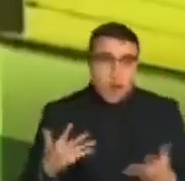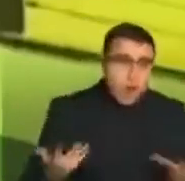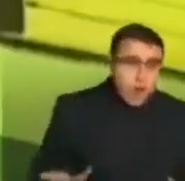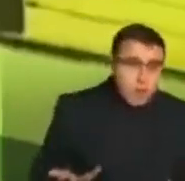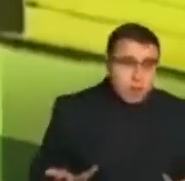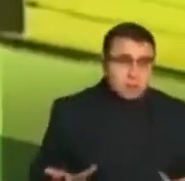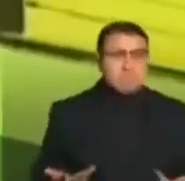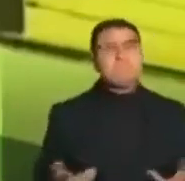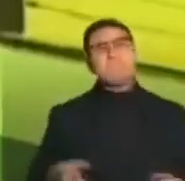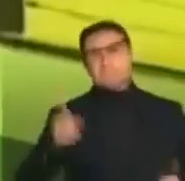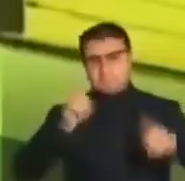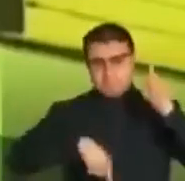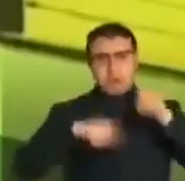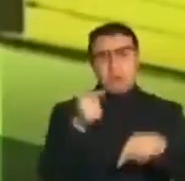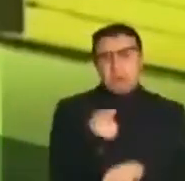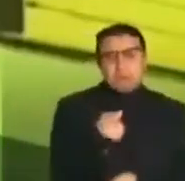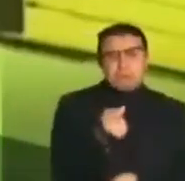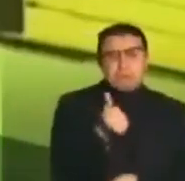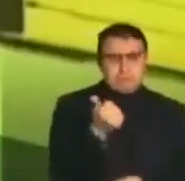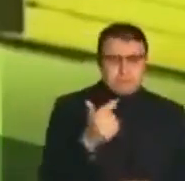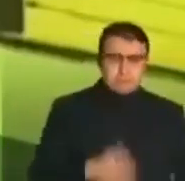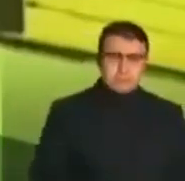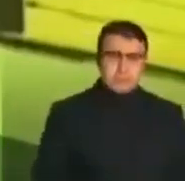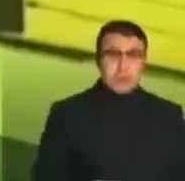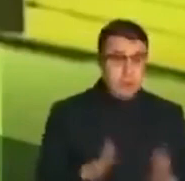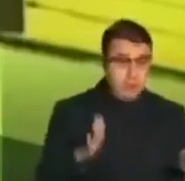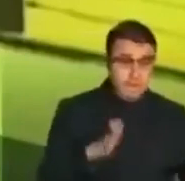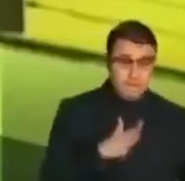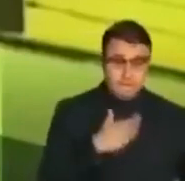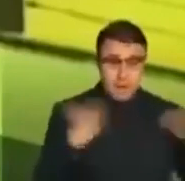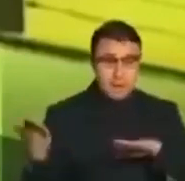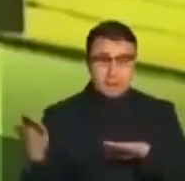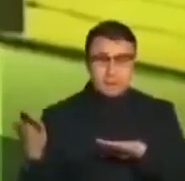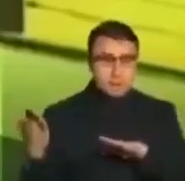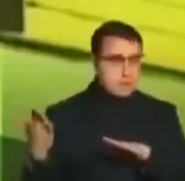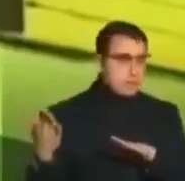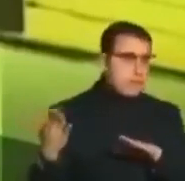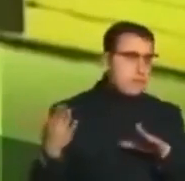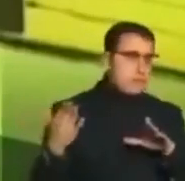Hay unos, son poquitos, son tasas de mortalidad.